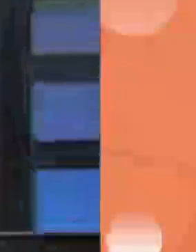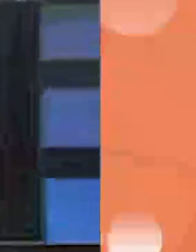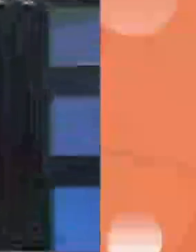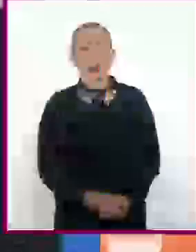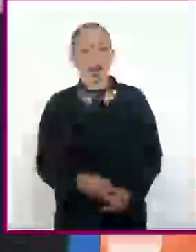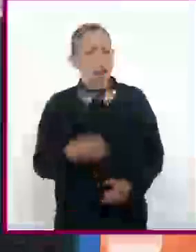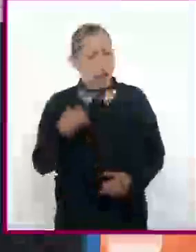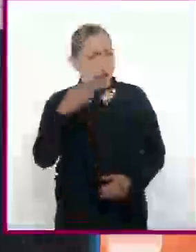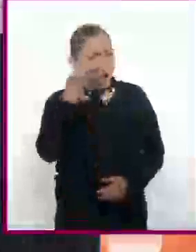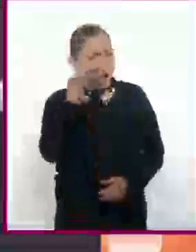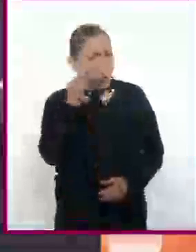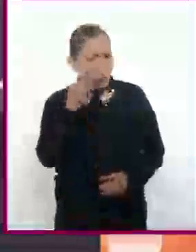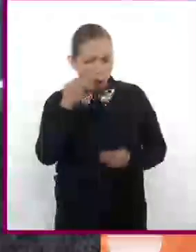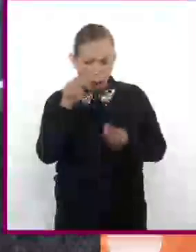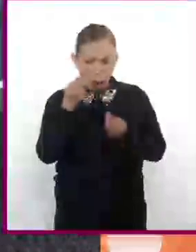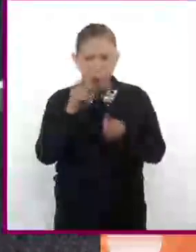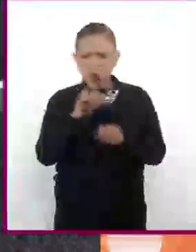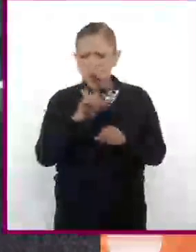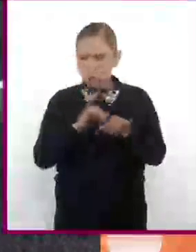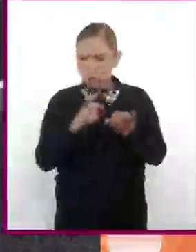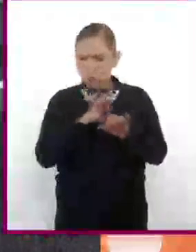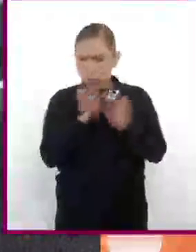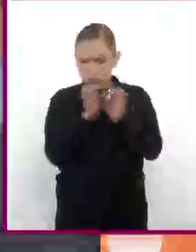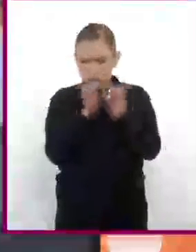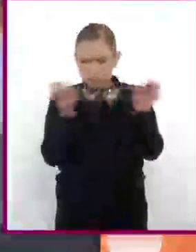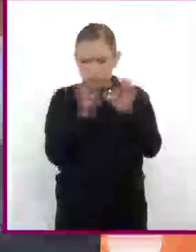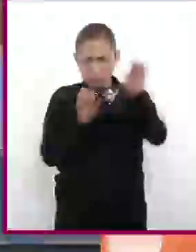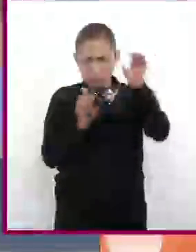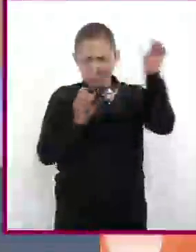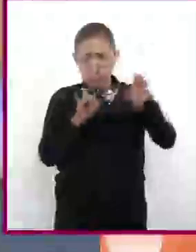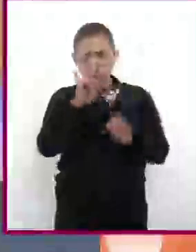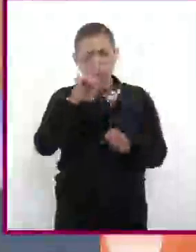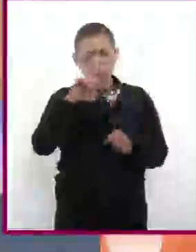¿El jugo de limón tendrá sustancias que se separen en iones?